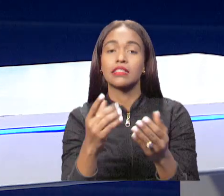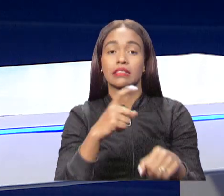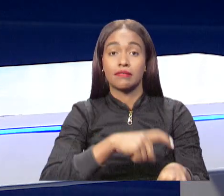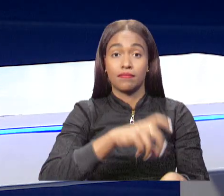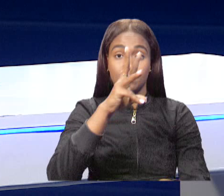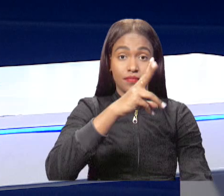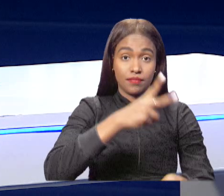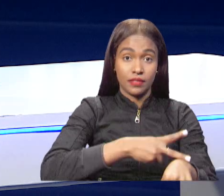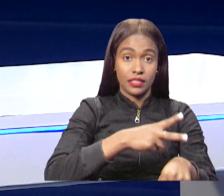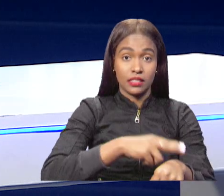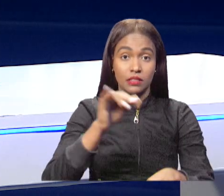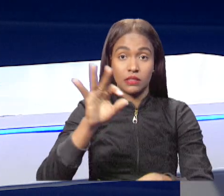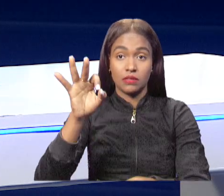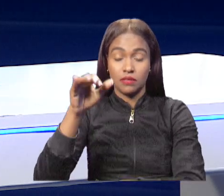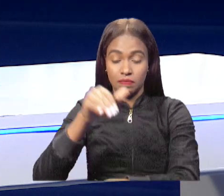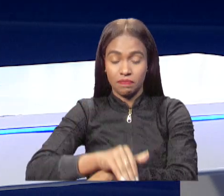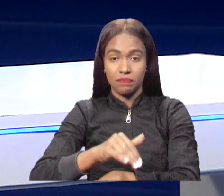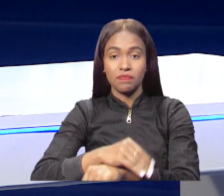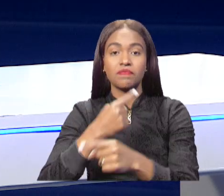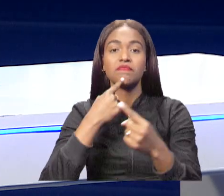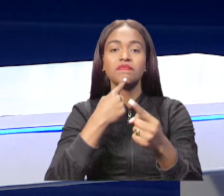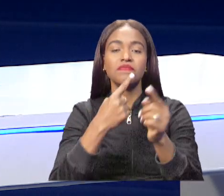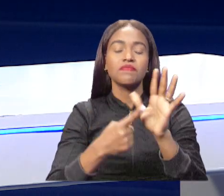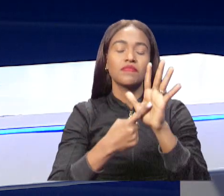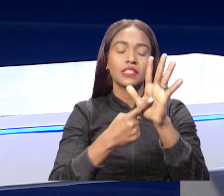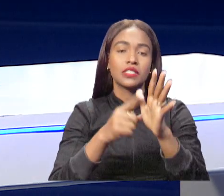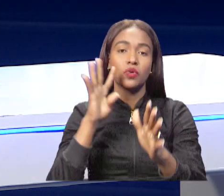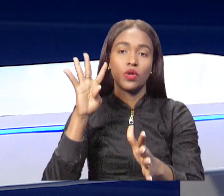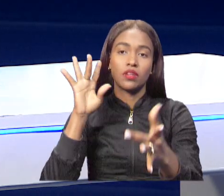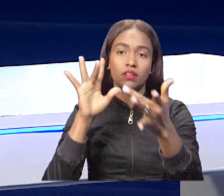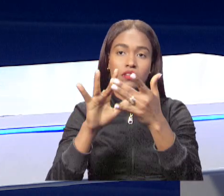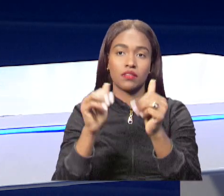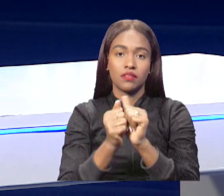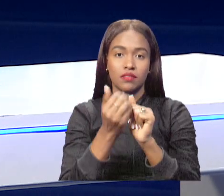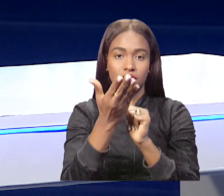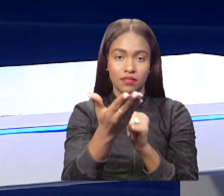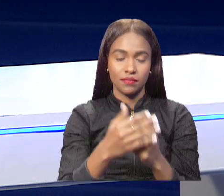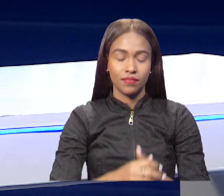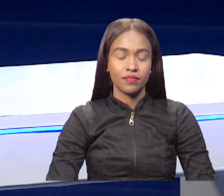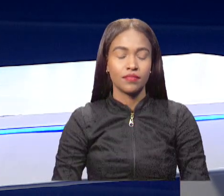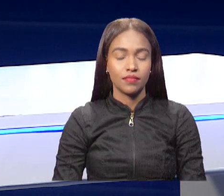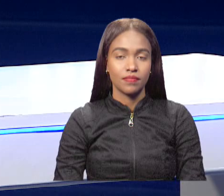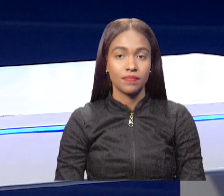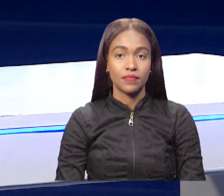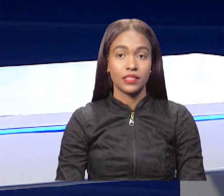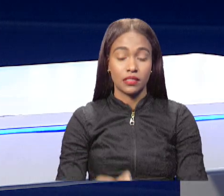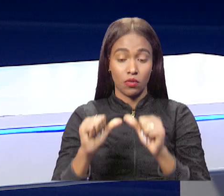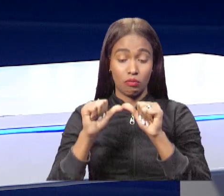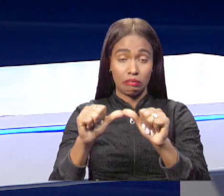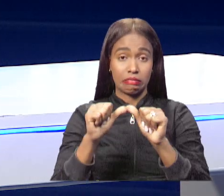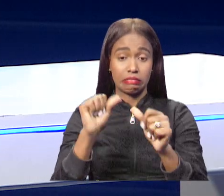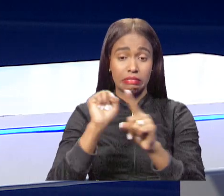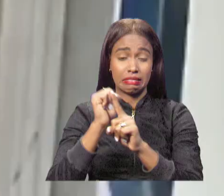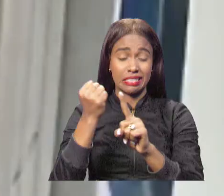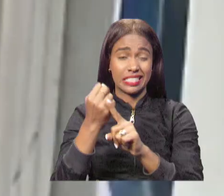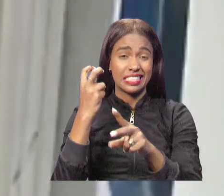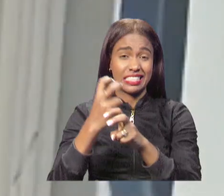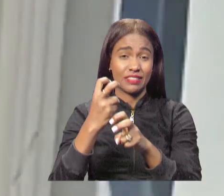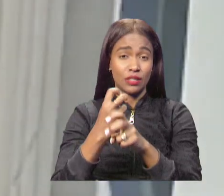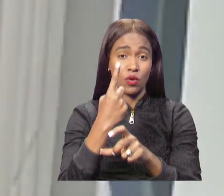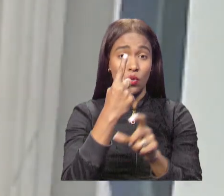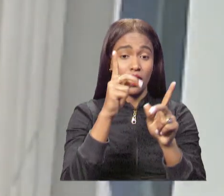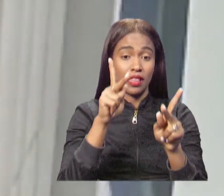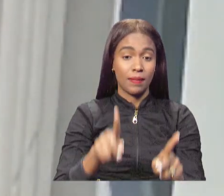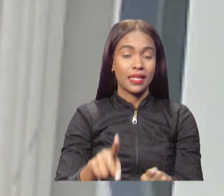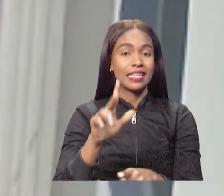de la tarde como 9 de la noche, la emisión estelar. El 4 conecta a esta hora y siempre. Continúa en estado crítico una de las